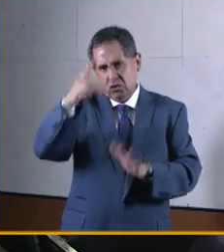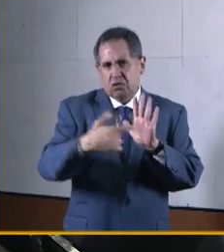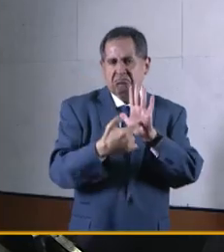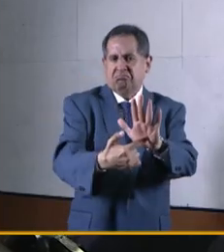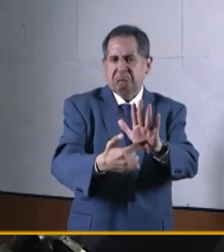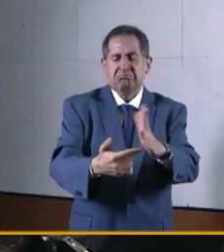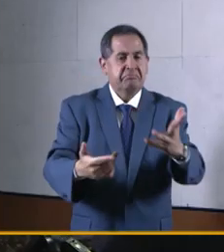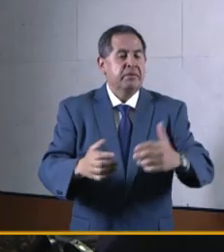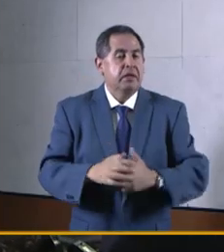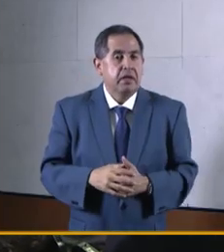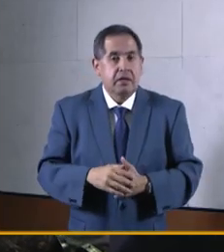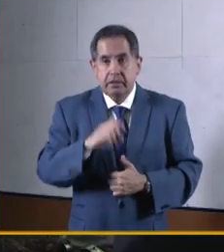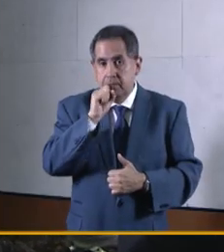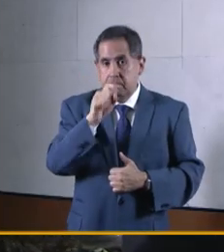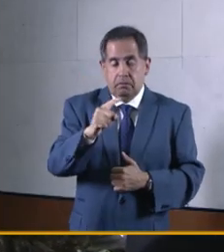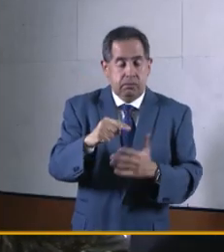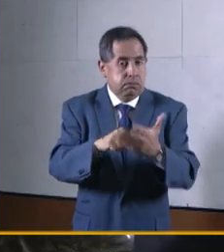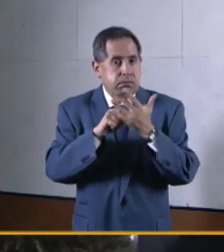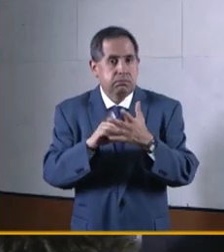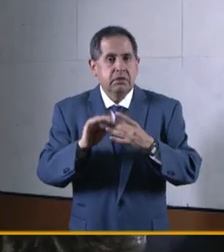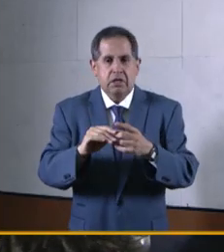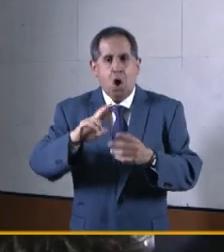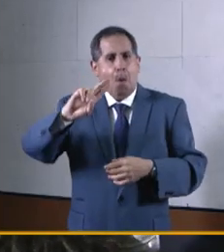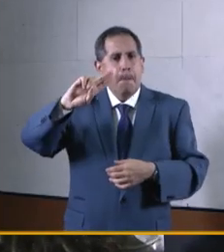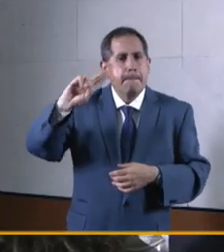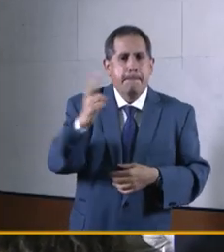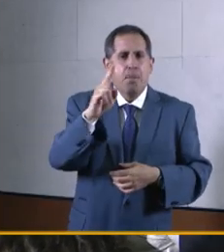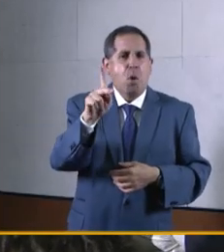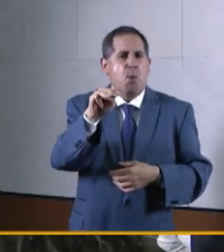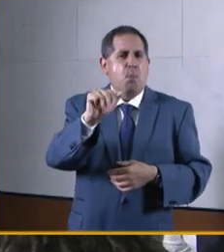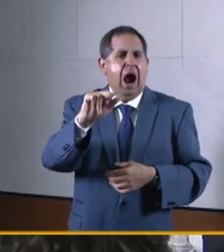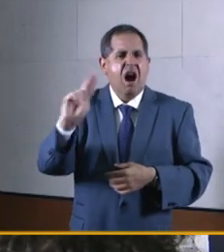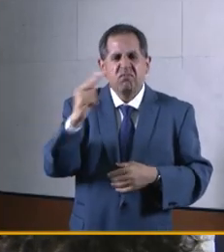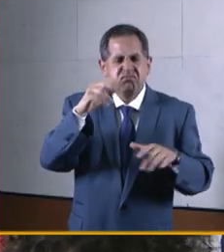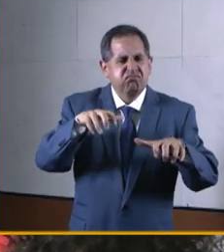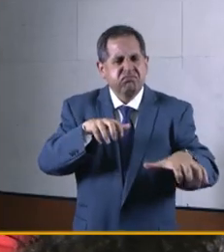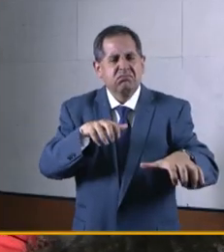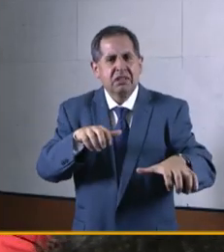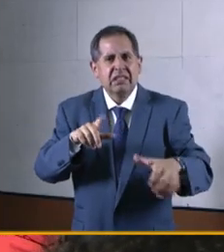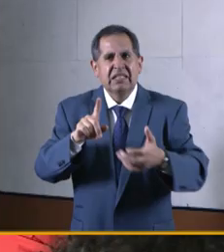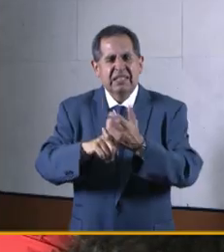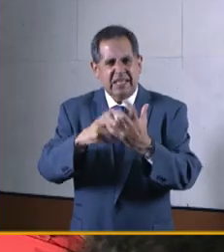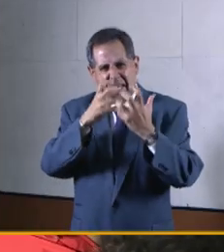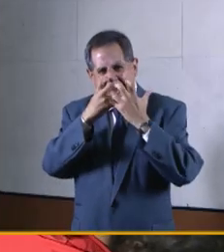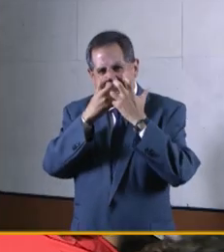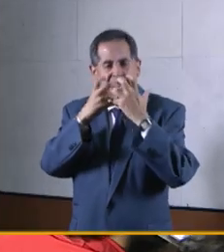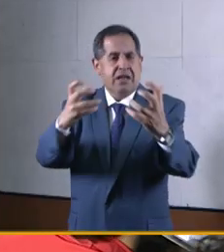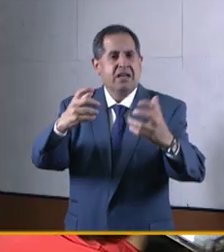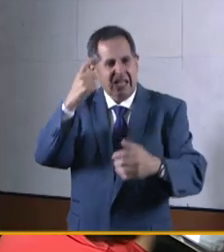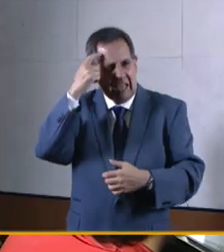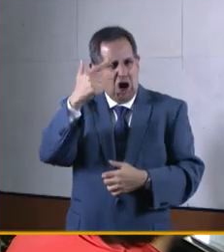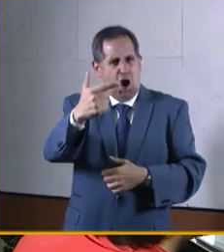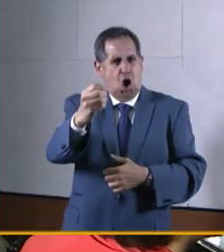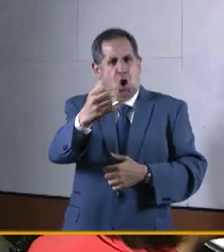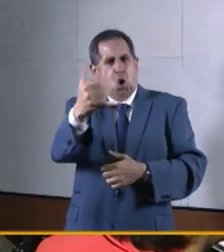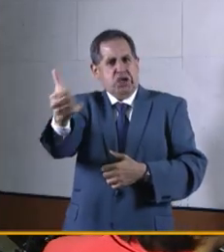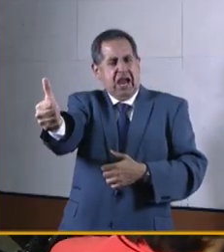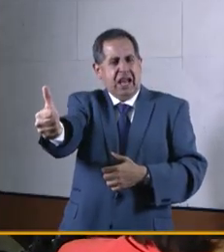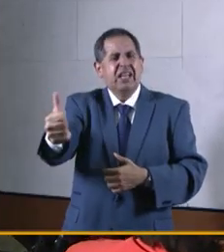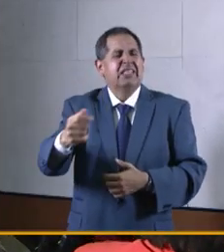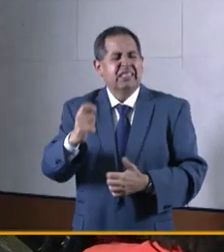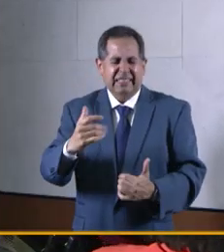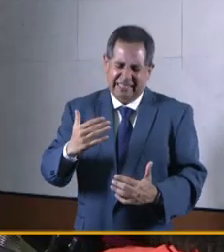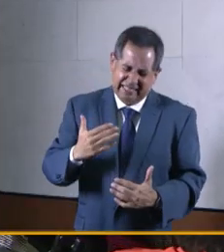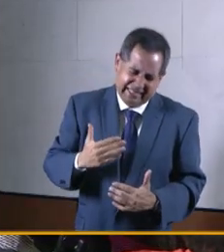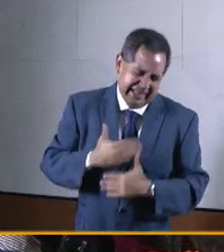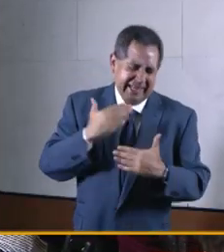de recia presencia el puma y una proclamación el vibrante goya alegría de